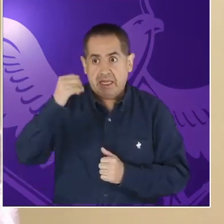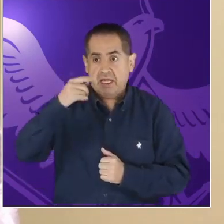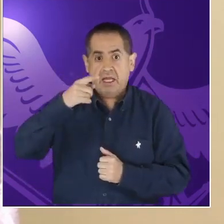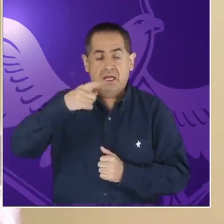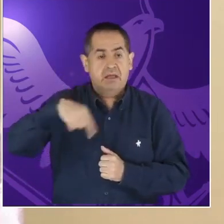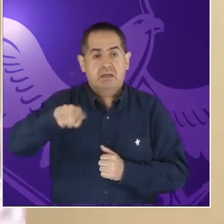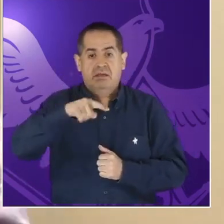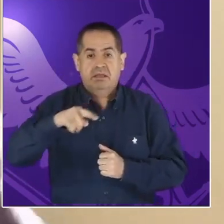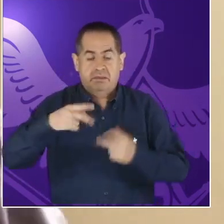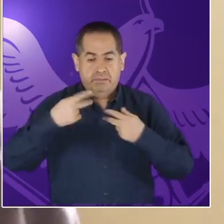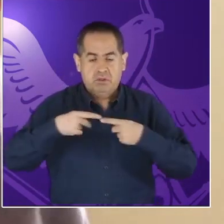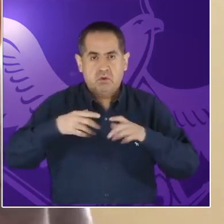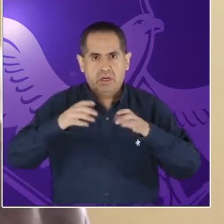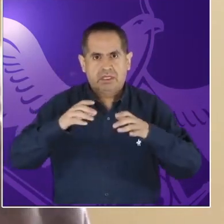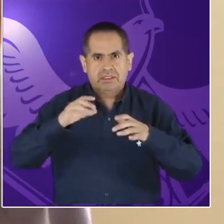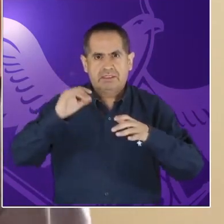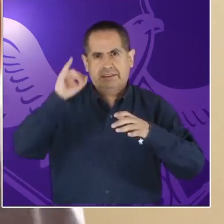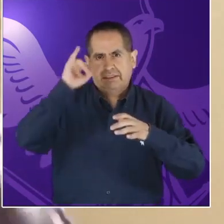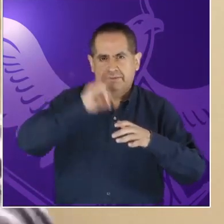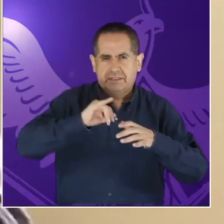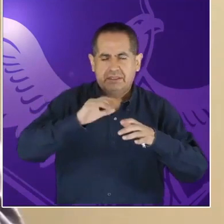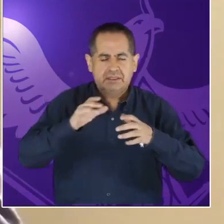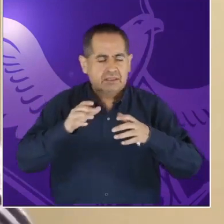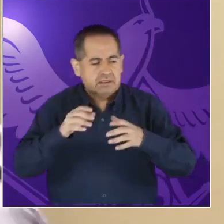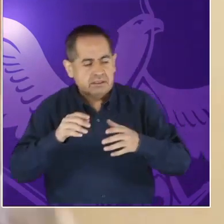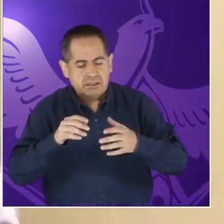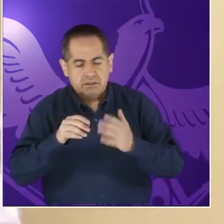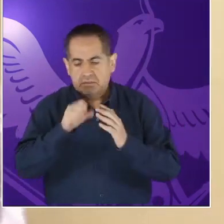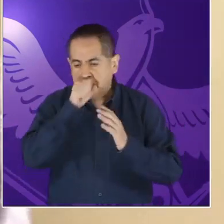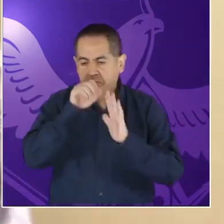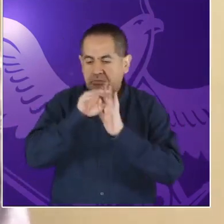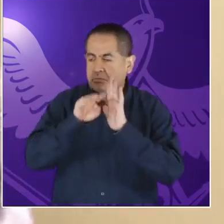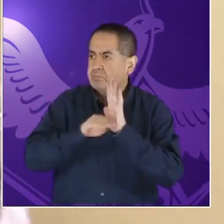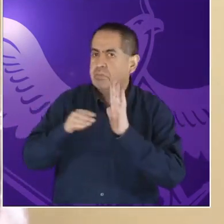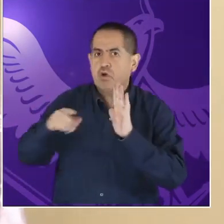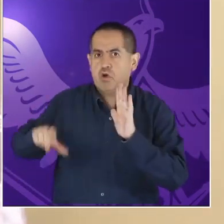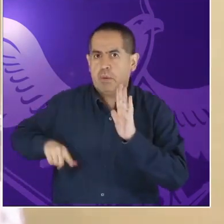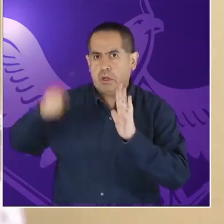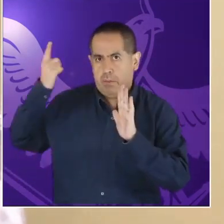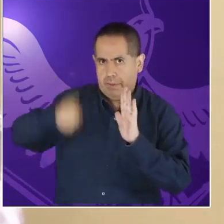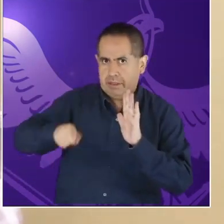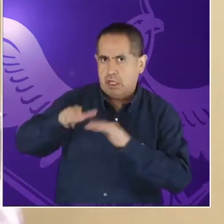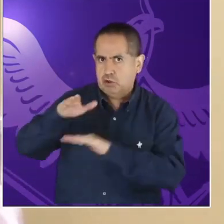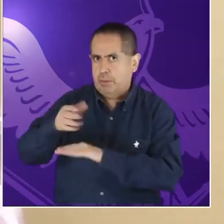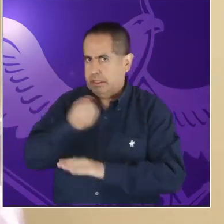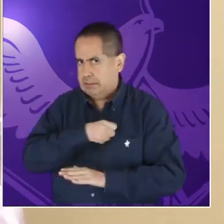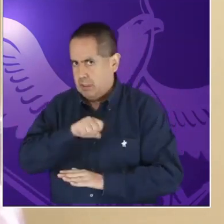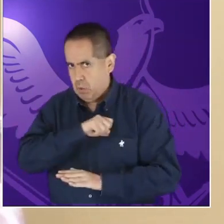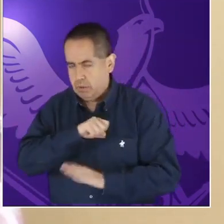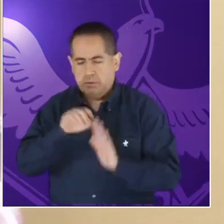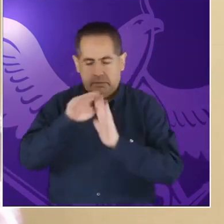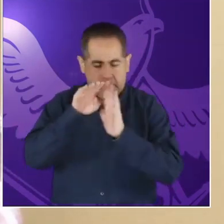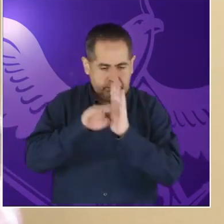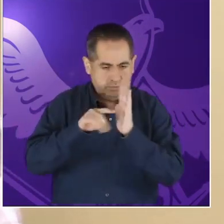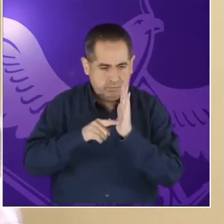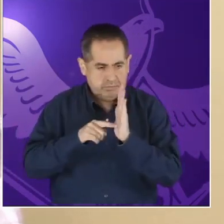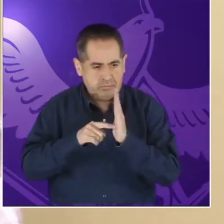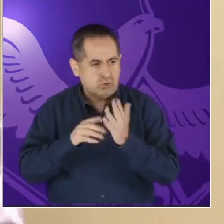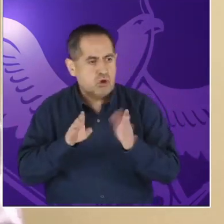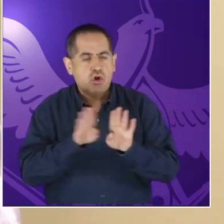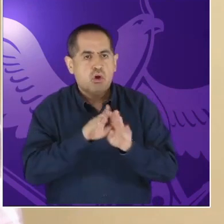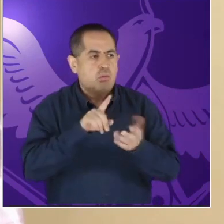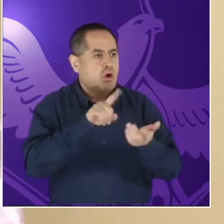las y los empleadores estarían observando de acuerdo con las indicaciones de las autoridades sanitarias en relación con